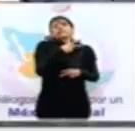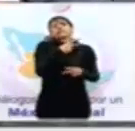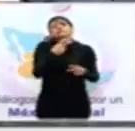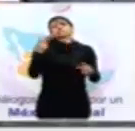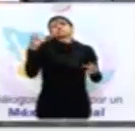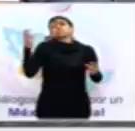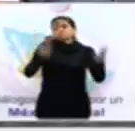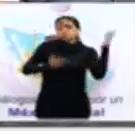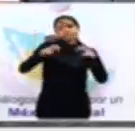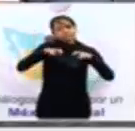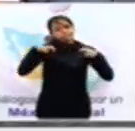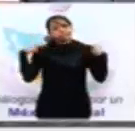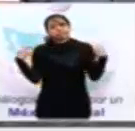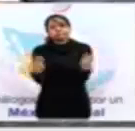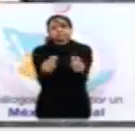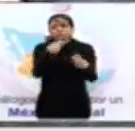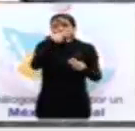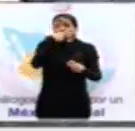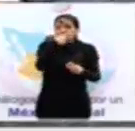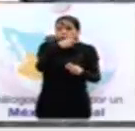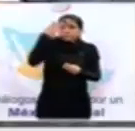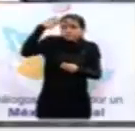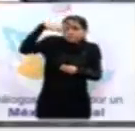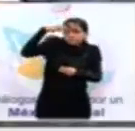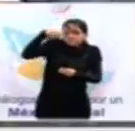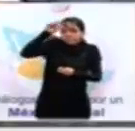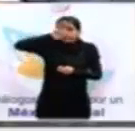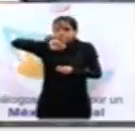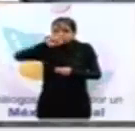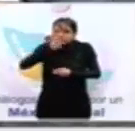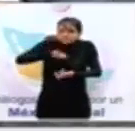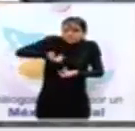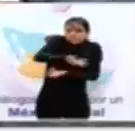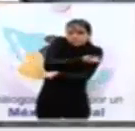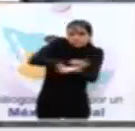a participar con temas